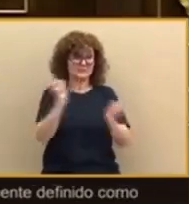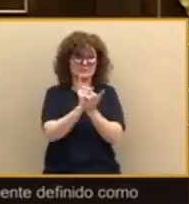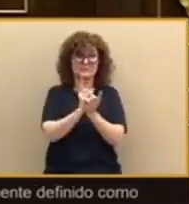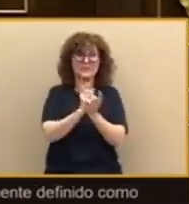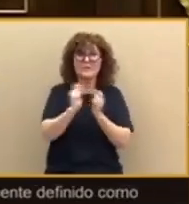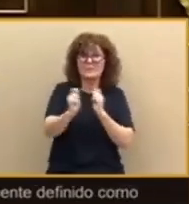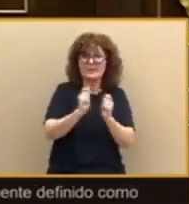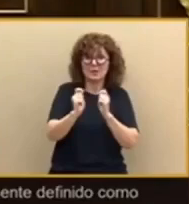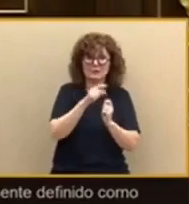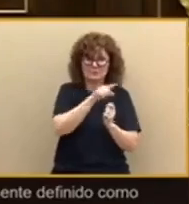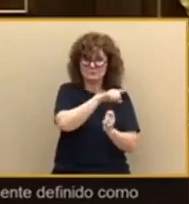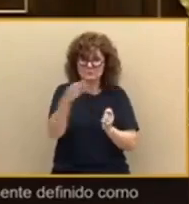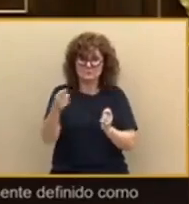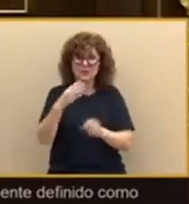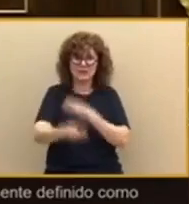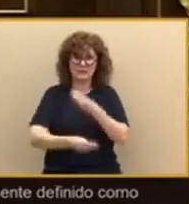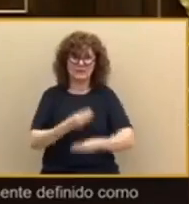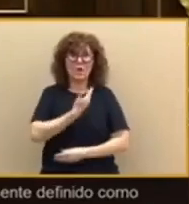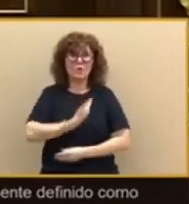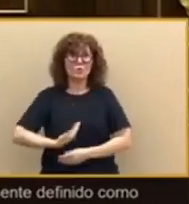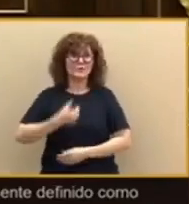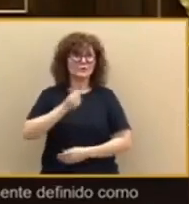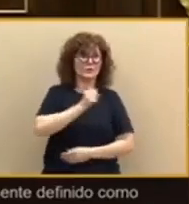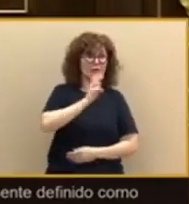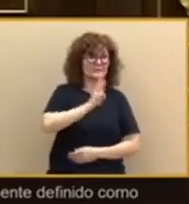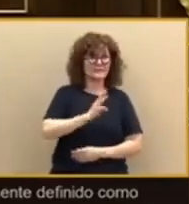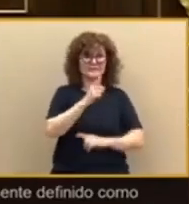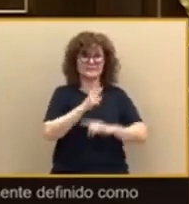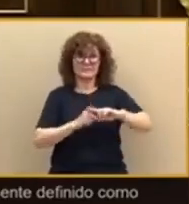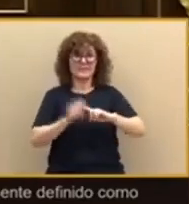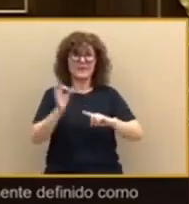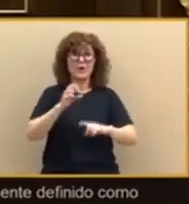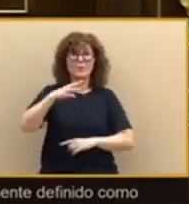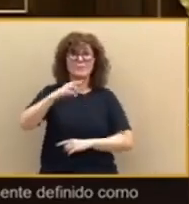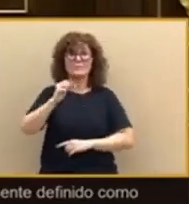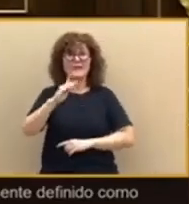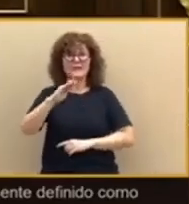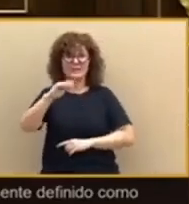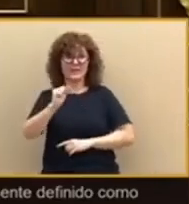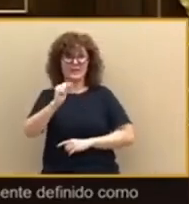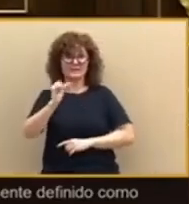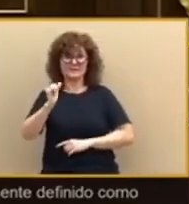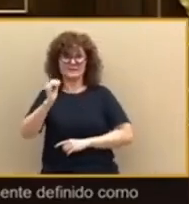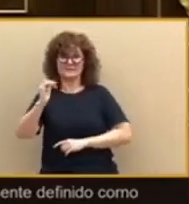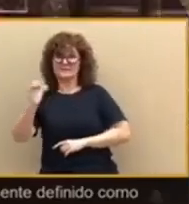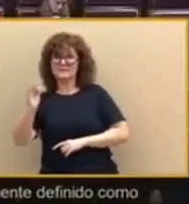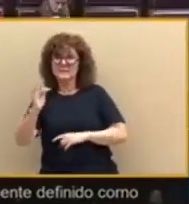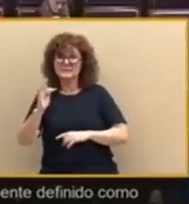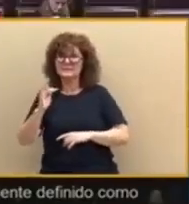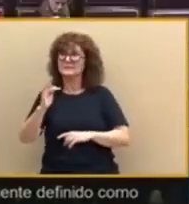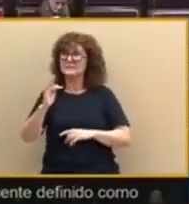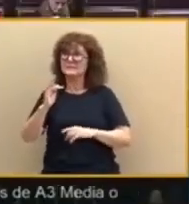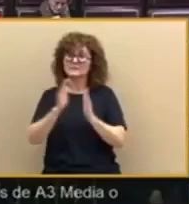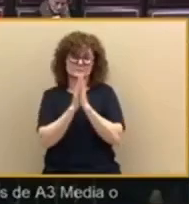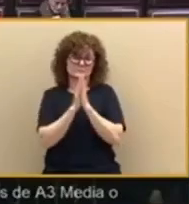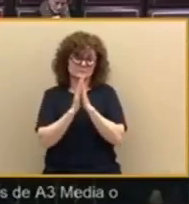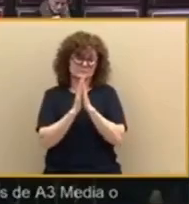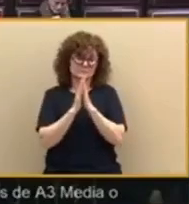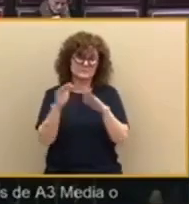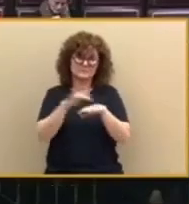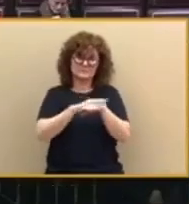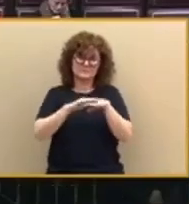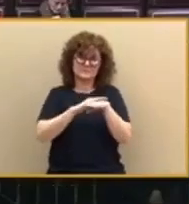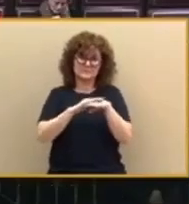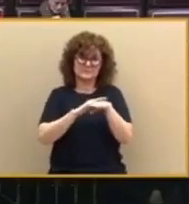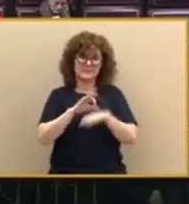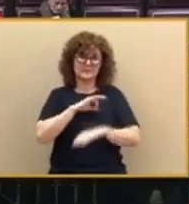a Podemos, por supuesto, pero también a sindicalistas, a antifascistas, a activistas ecologistas. Es